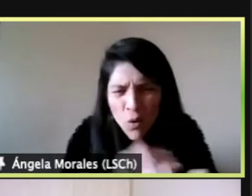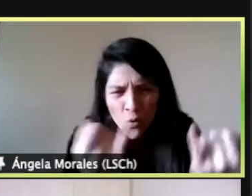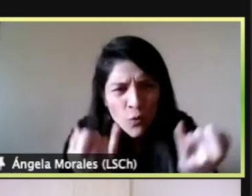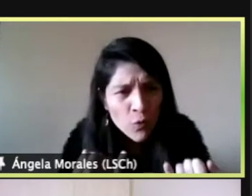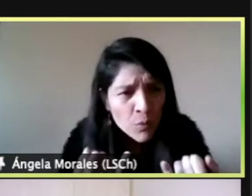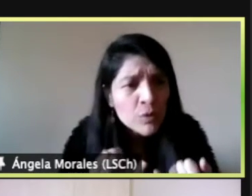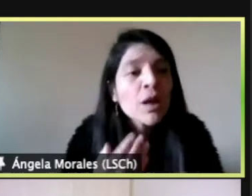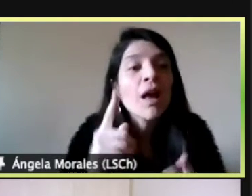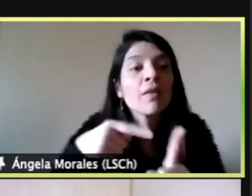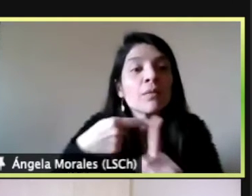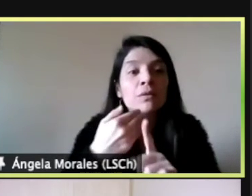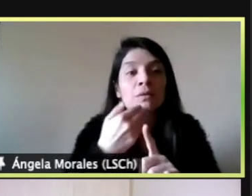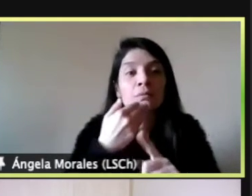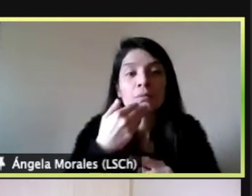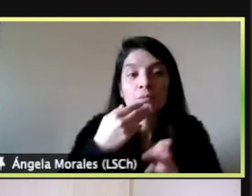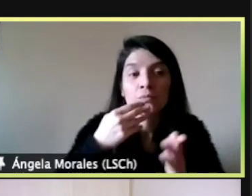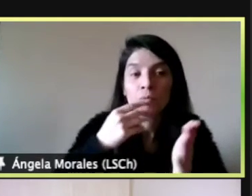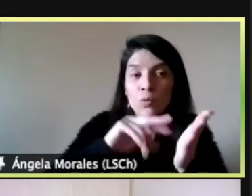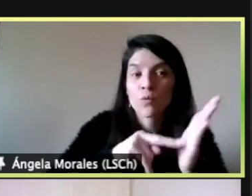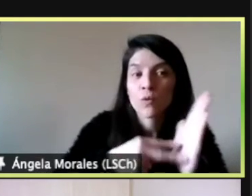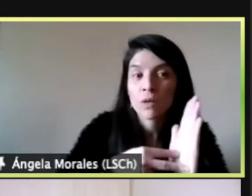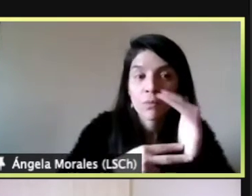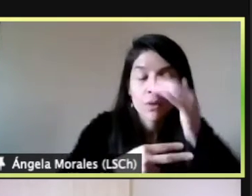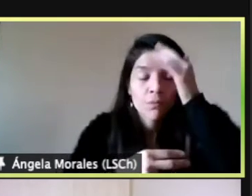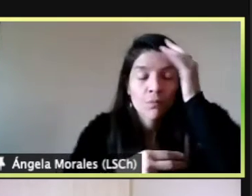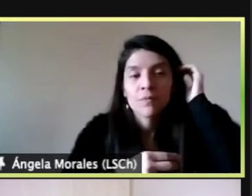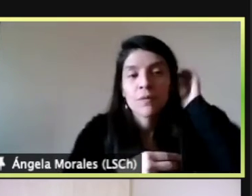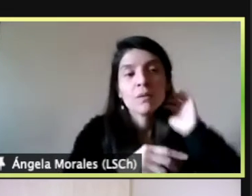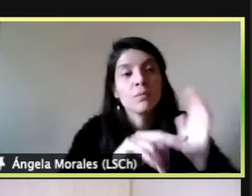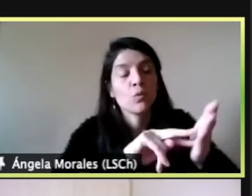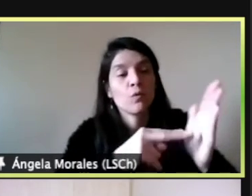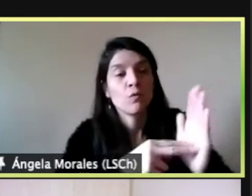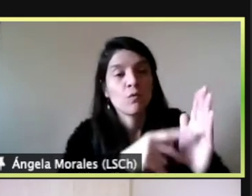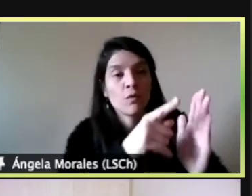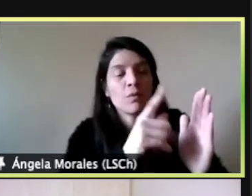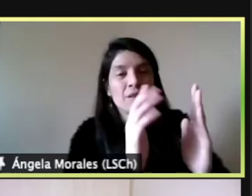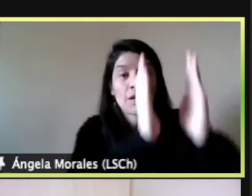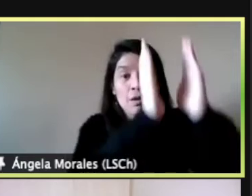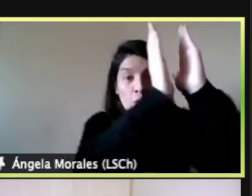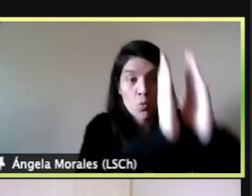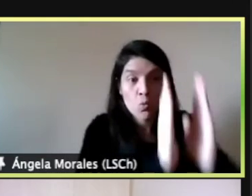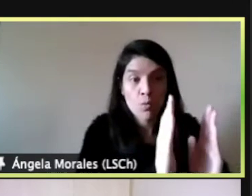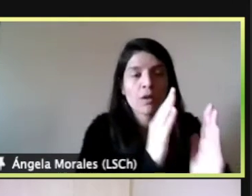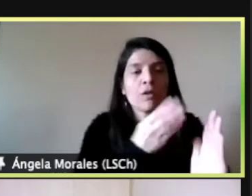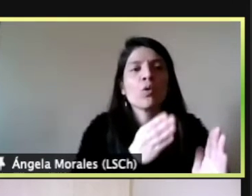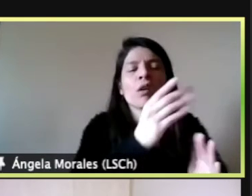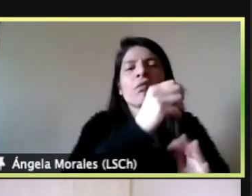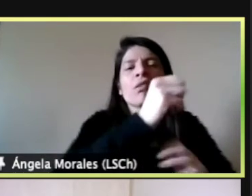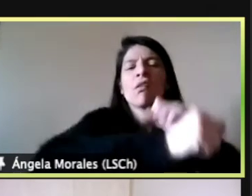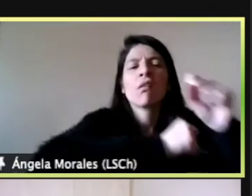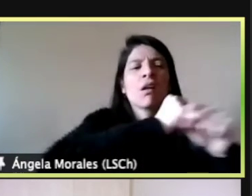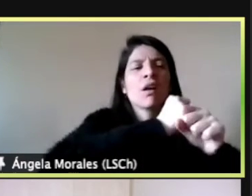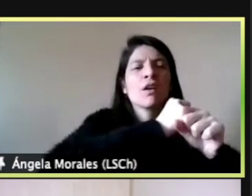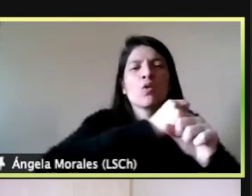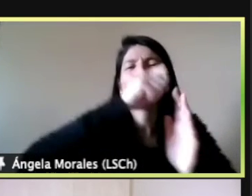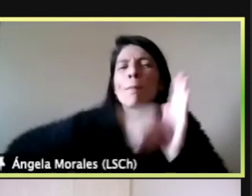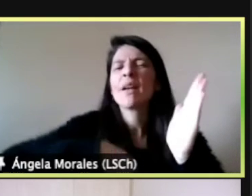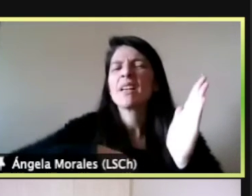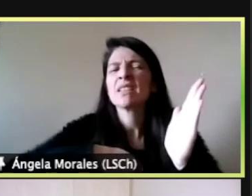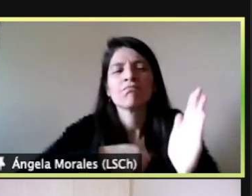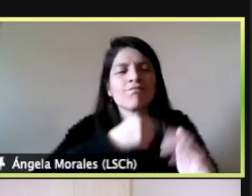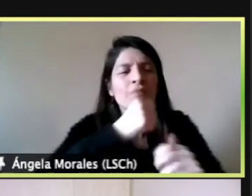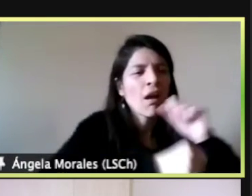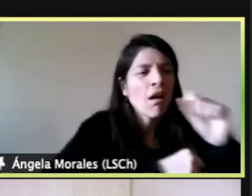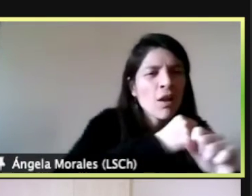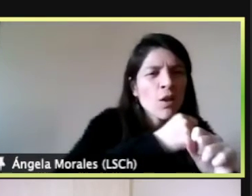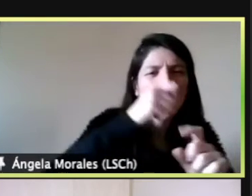que esta columna todavía está separada por año y por mes. Entonces, quizá aquí todavía yo no logro